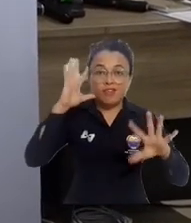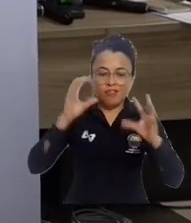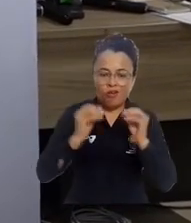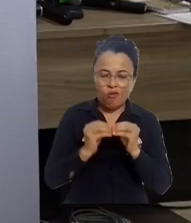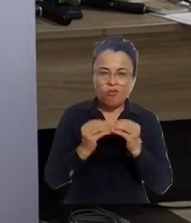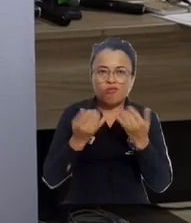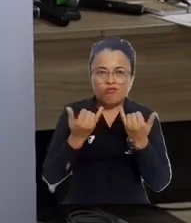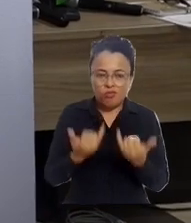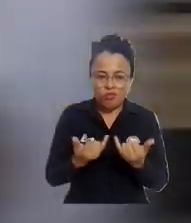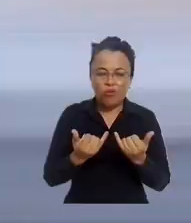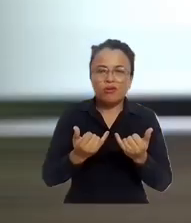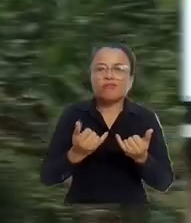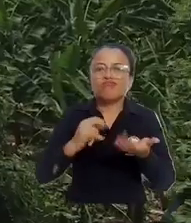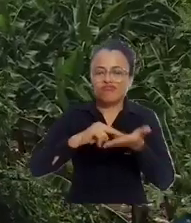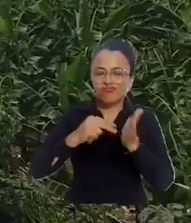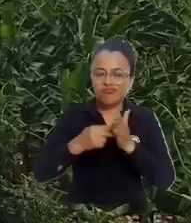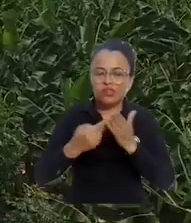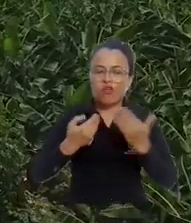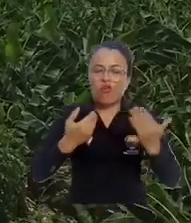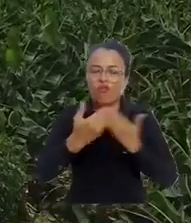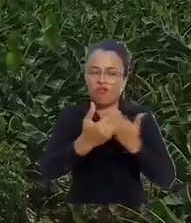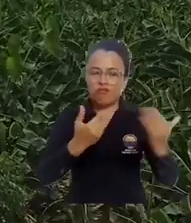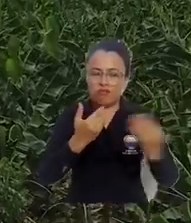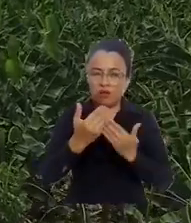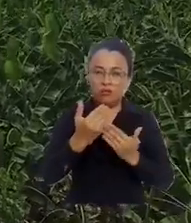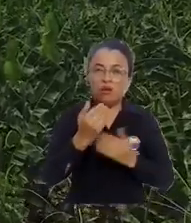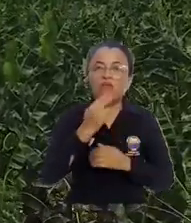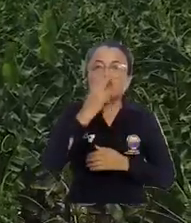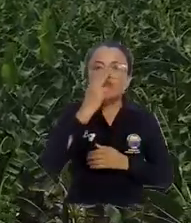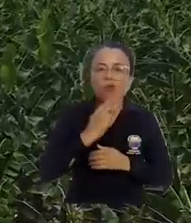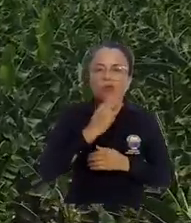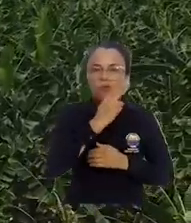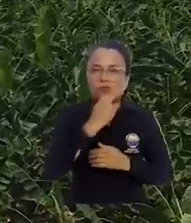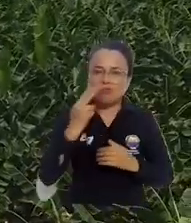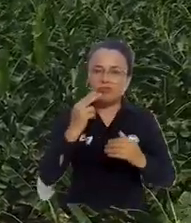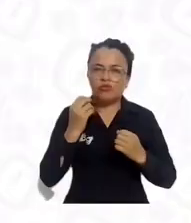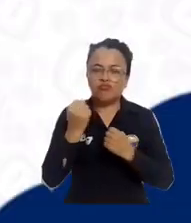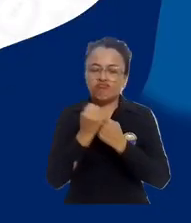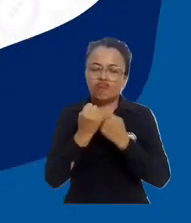esta Alianza representa la confianza mutua y un compromiso